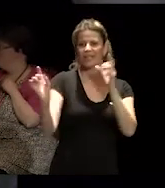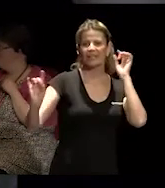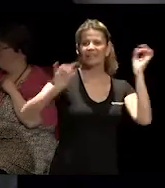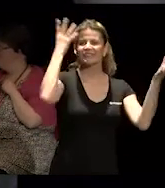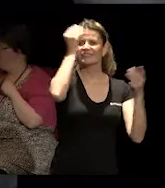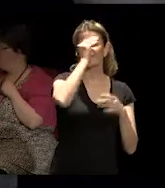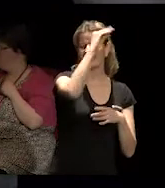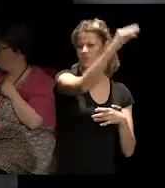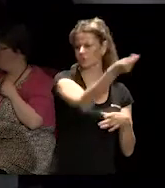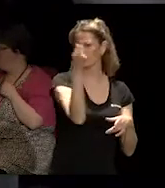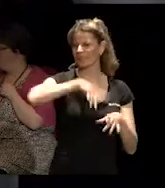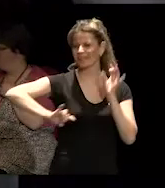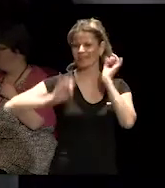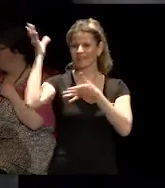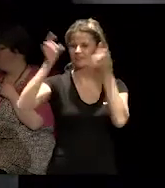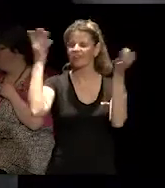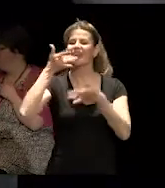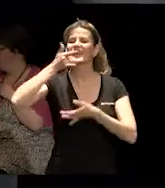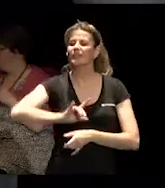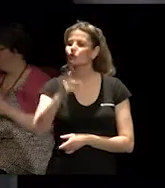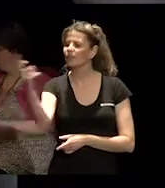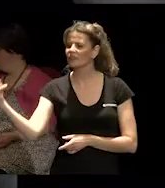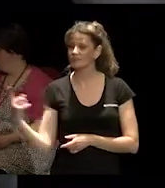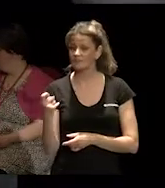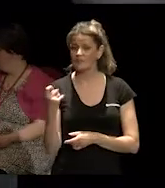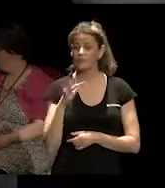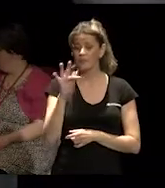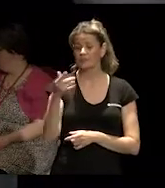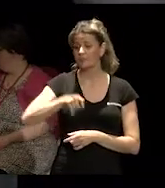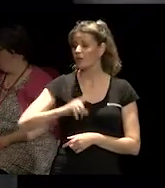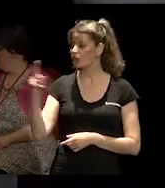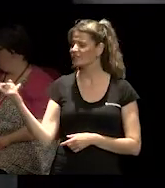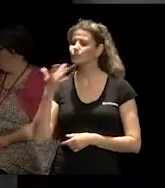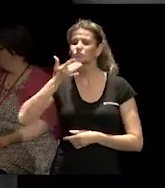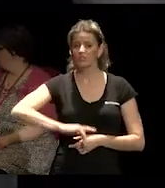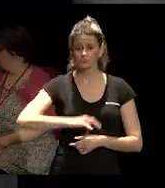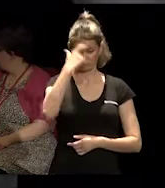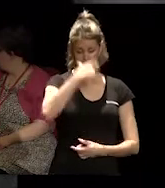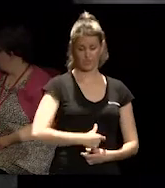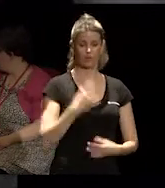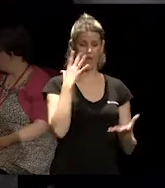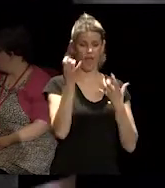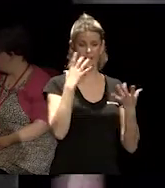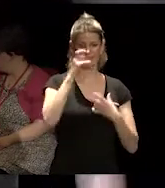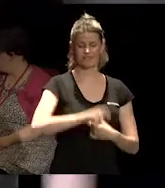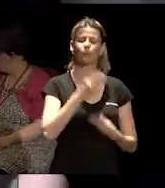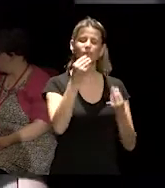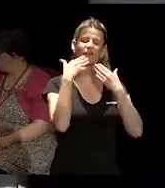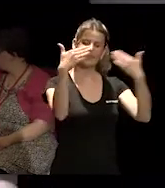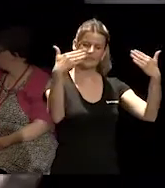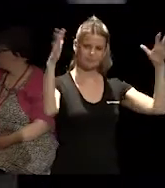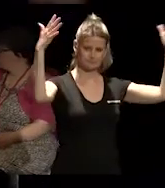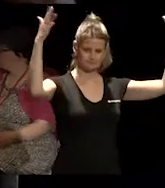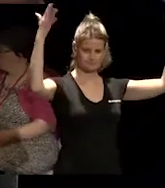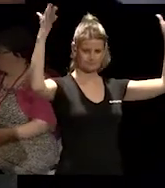a disposición de quien lo necesite, pero también los que lo necesitamos somos los artistas. Muchas gracias.